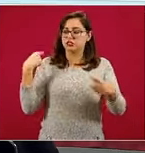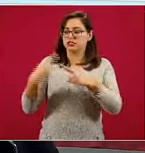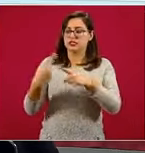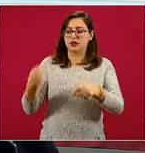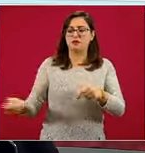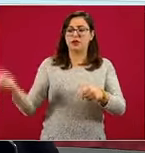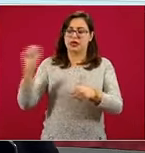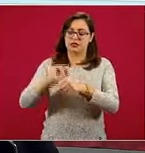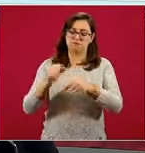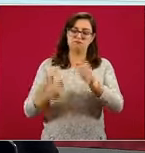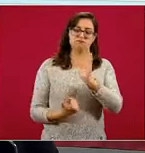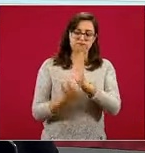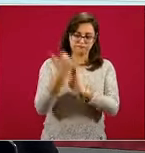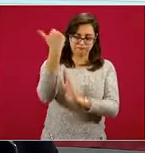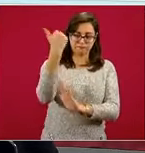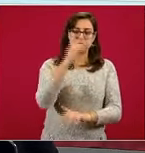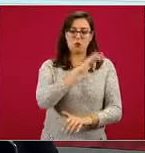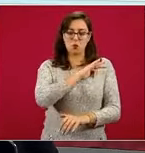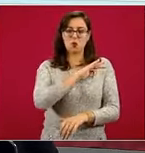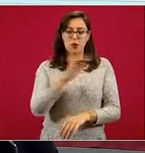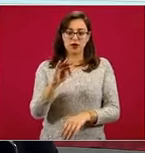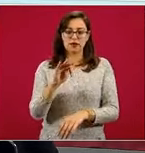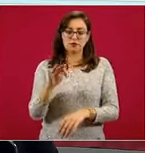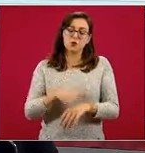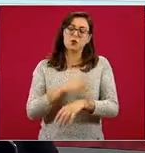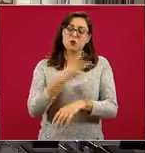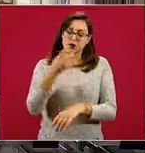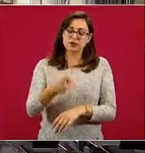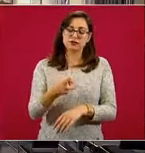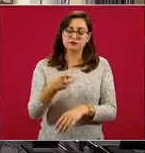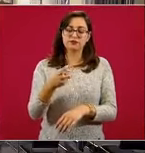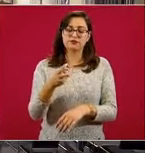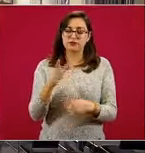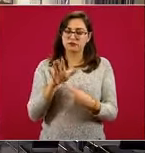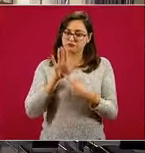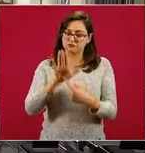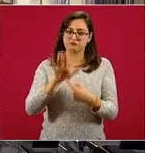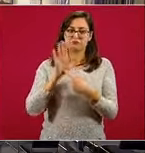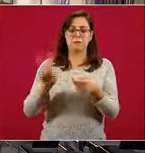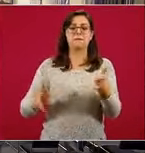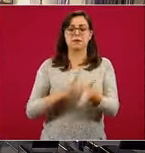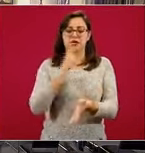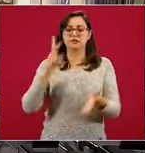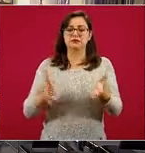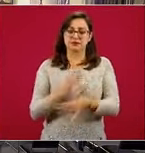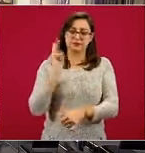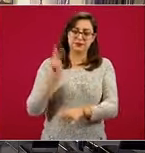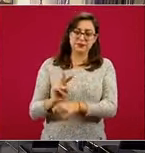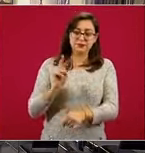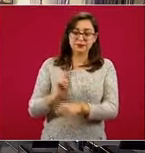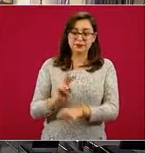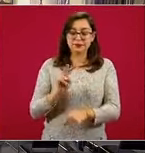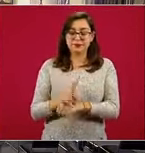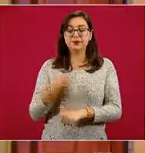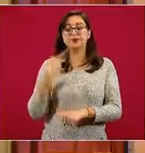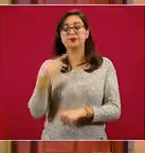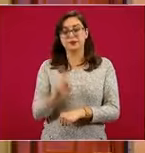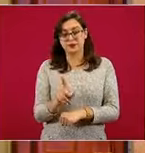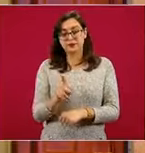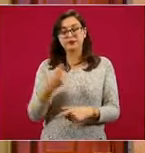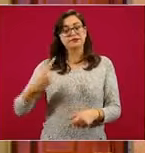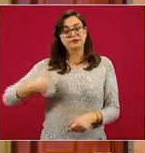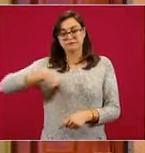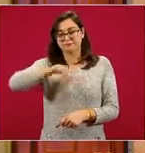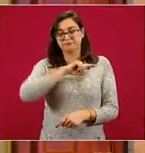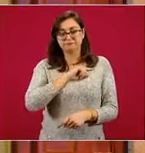este porcentaje de positividad podría incrementarse. Por eso es un indicador que estamos continuamente dando seguimiento, pero para fines del mismo estamos